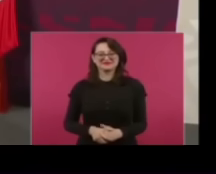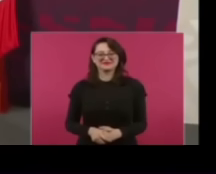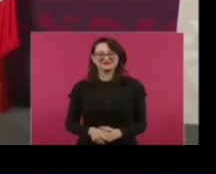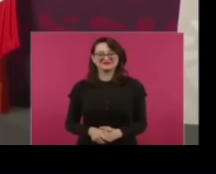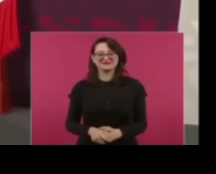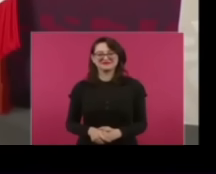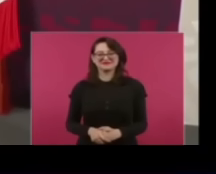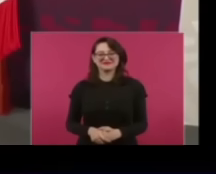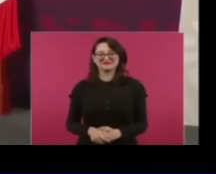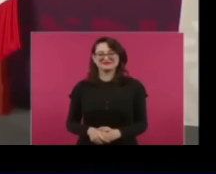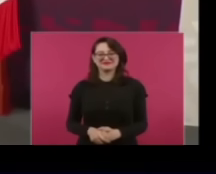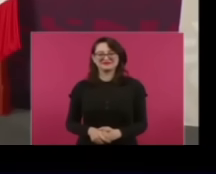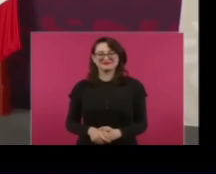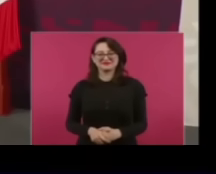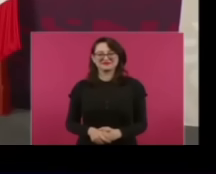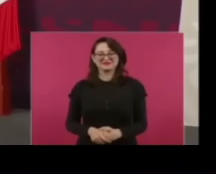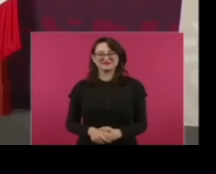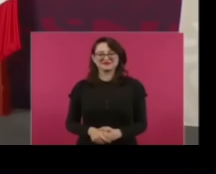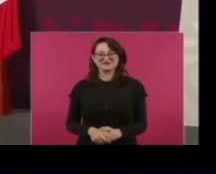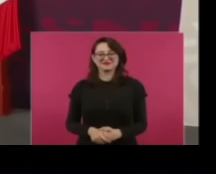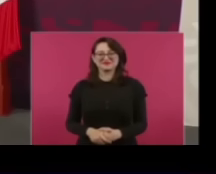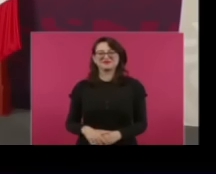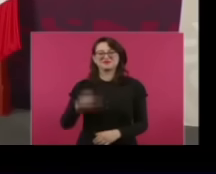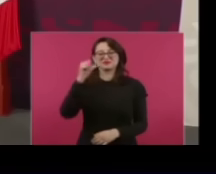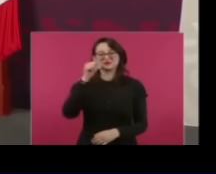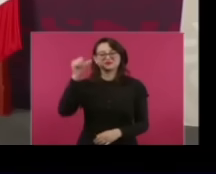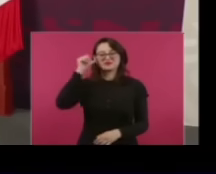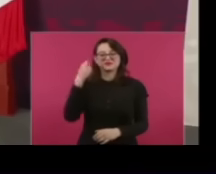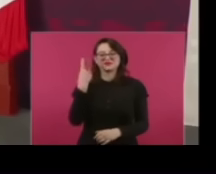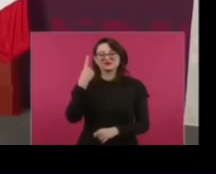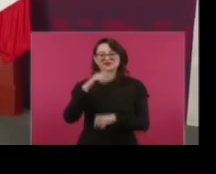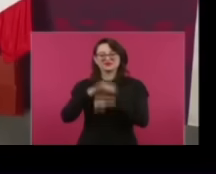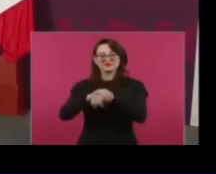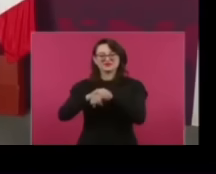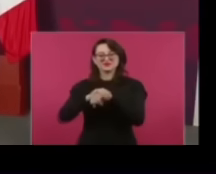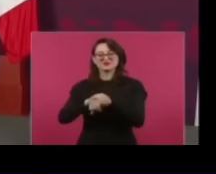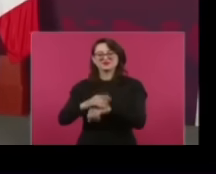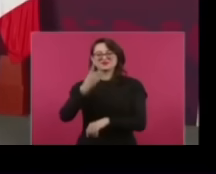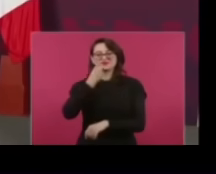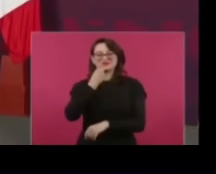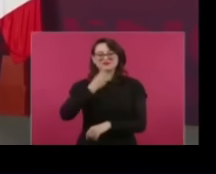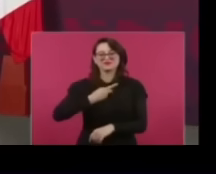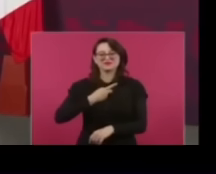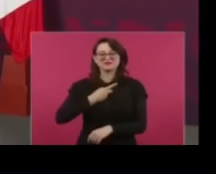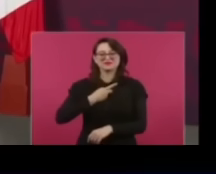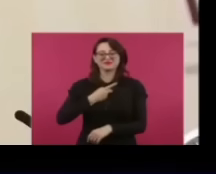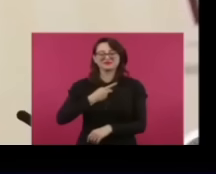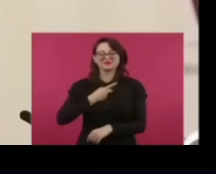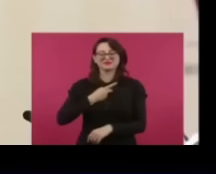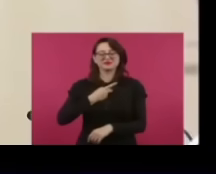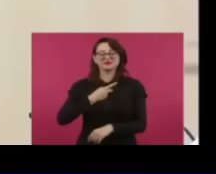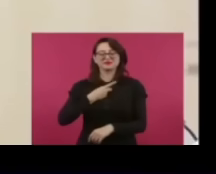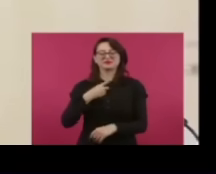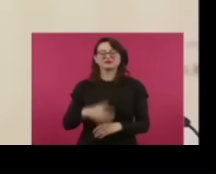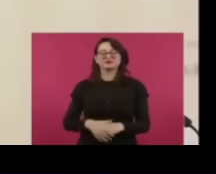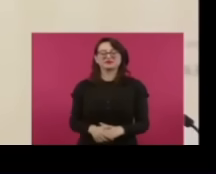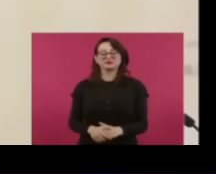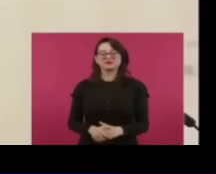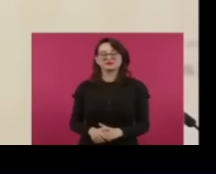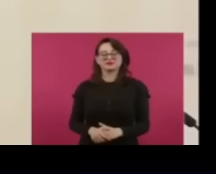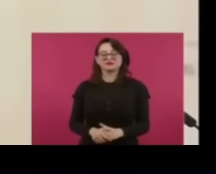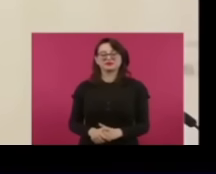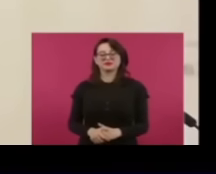como ya es costumbre, medios de comunicación, opositores y estos personajes de la